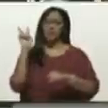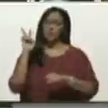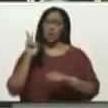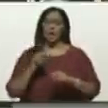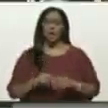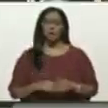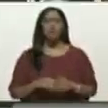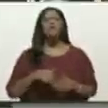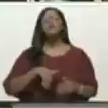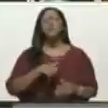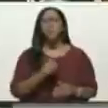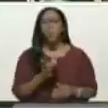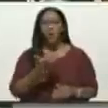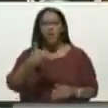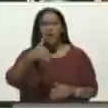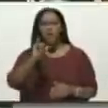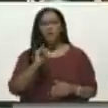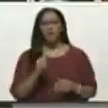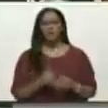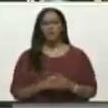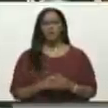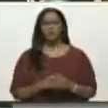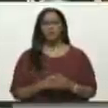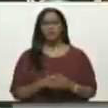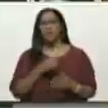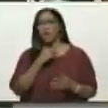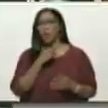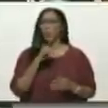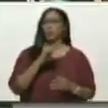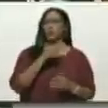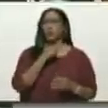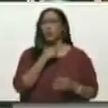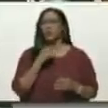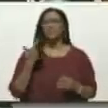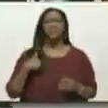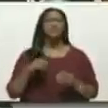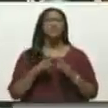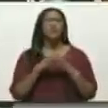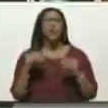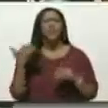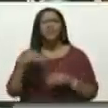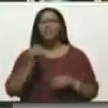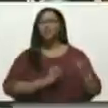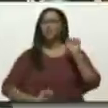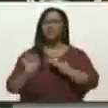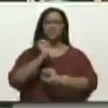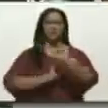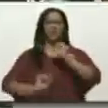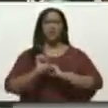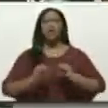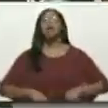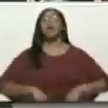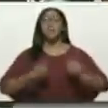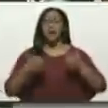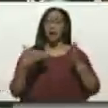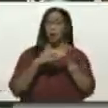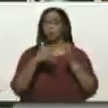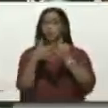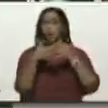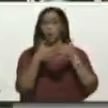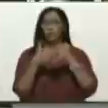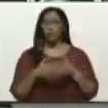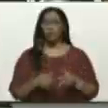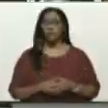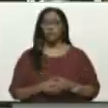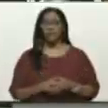puede haber quienes les guste o no les guste. Él tiene todo el derecho a defenderse. Todo el derecho a defenderse, y más contra el imperialismo, pues, que es el que actúa,